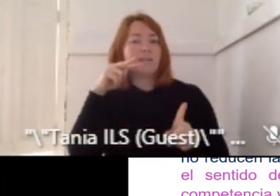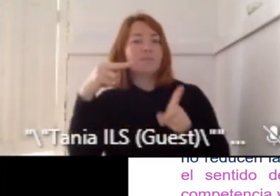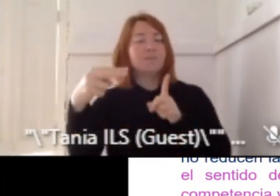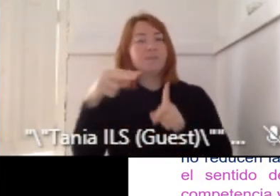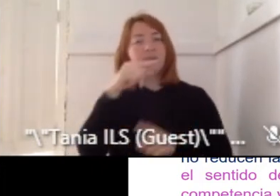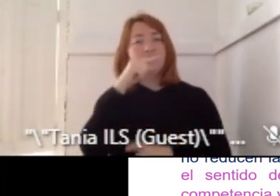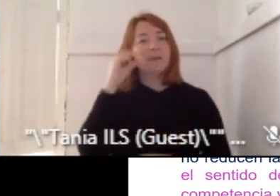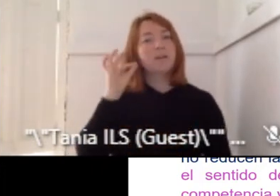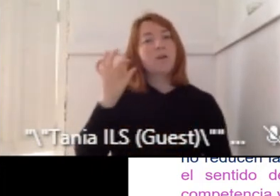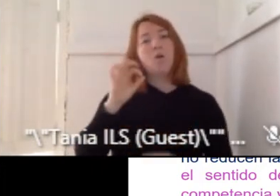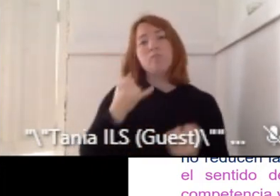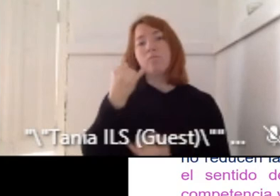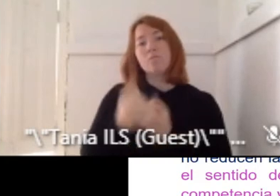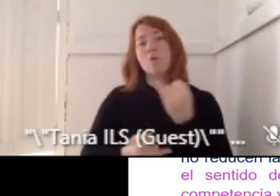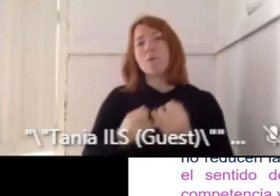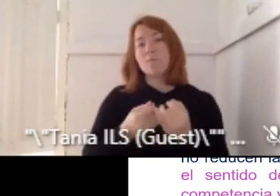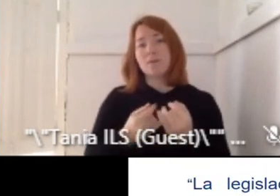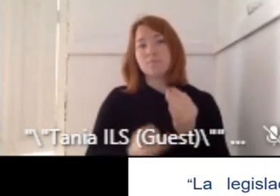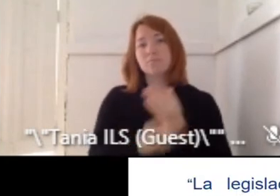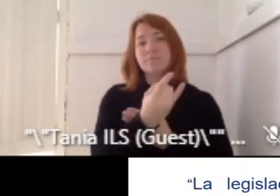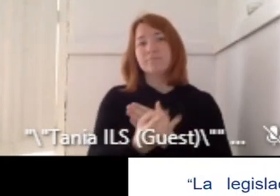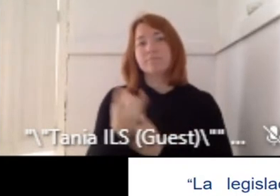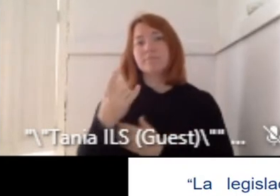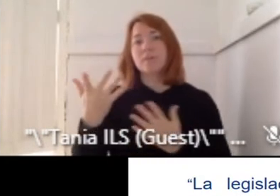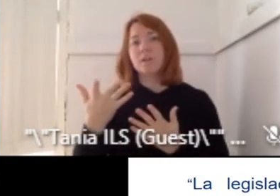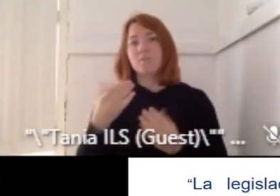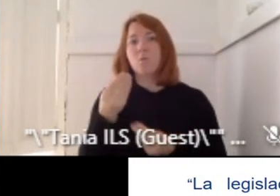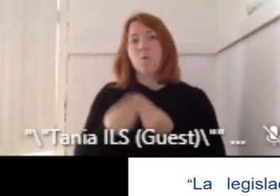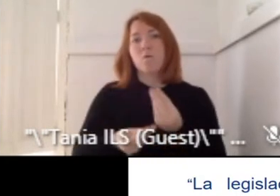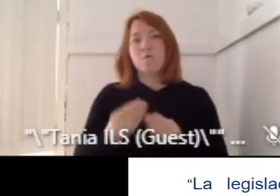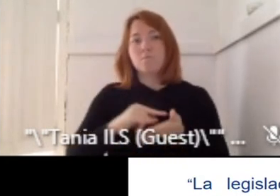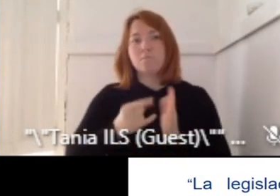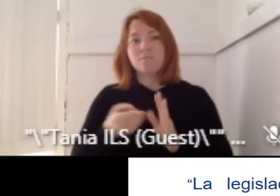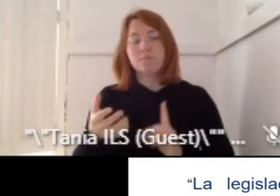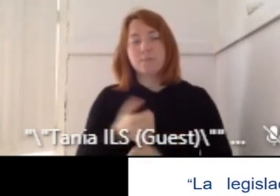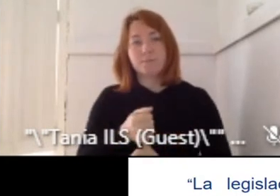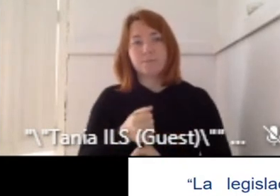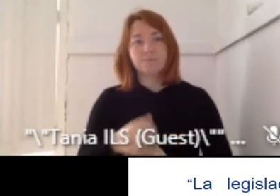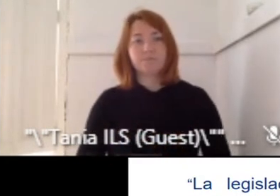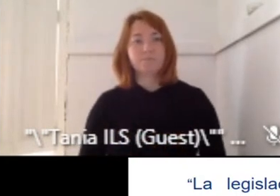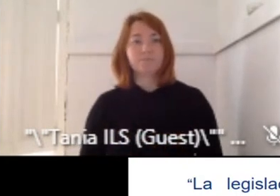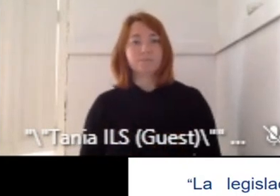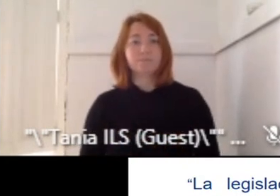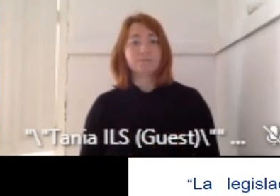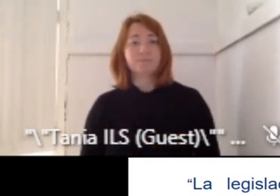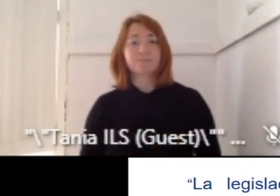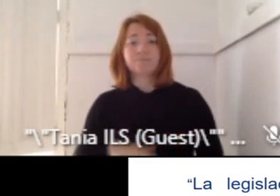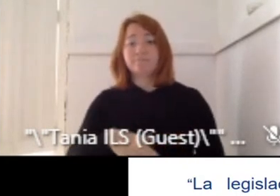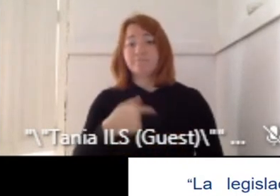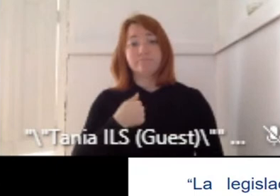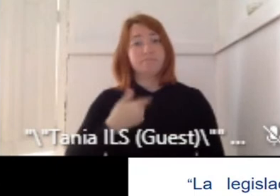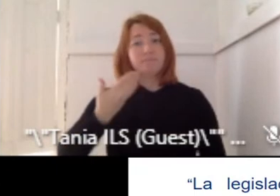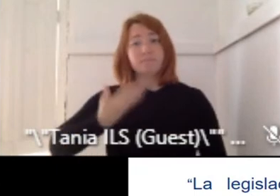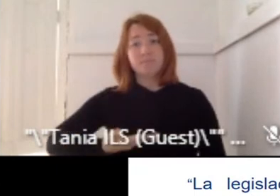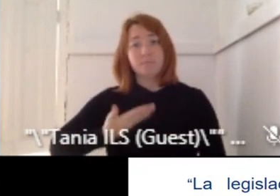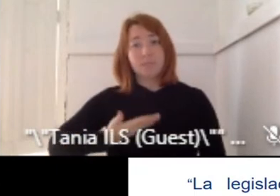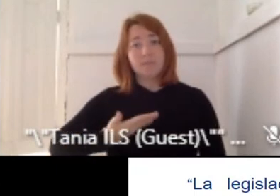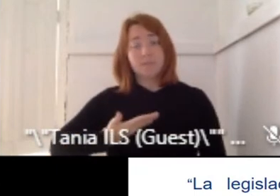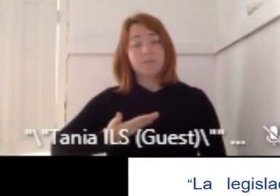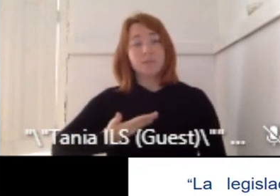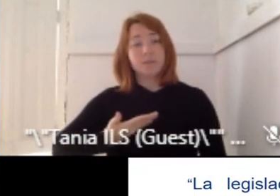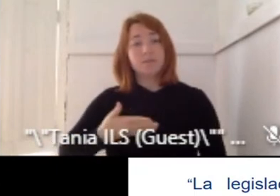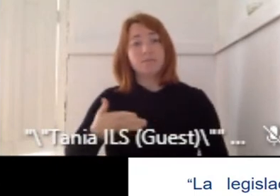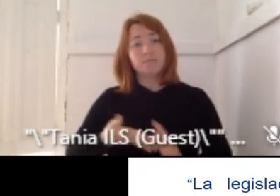pueden encontrar y cómo afrontarlos. Y todo esto me parece muy importante porque, como dice Patricia Fara, que